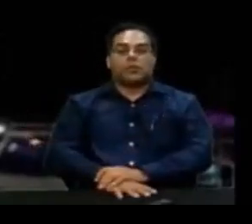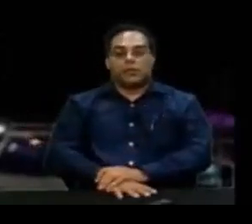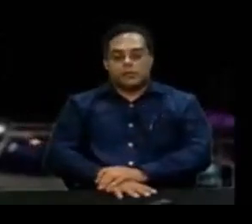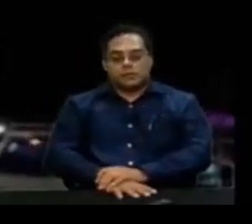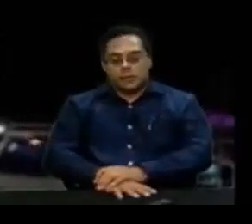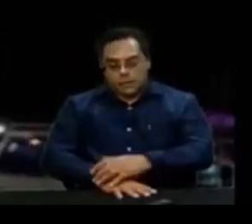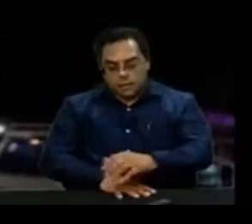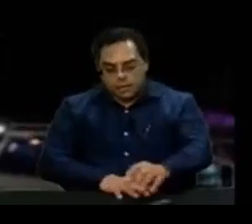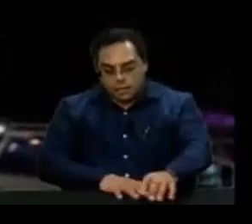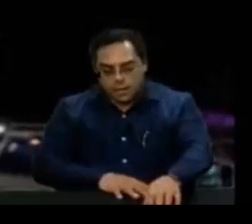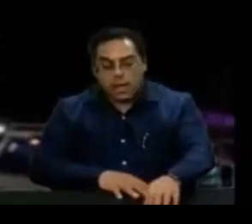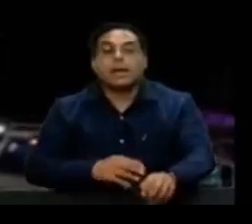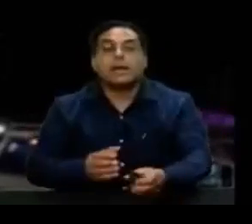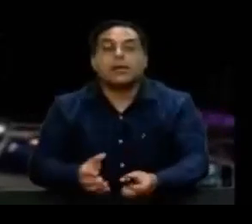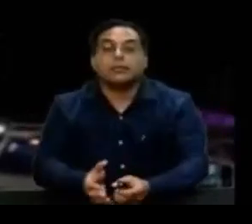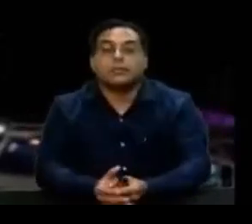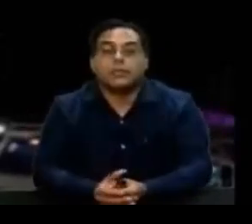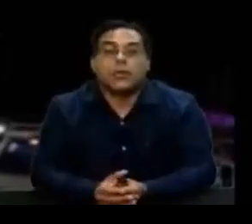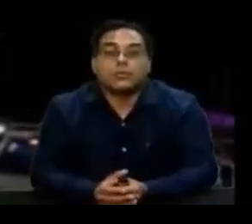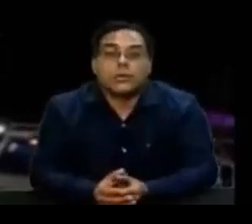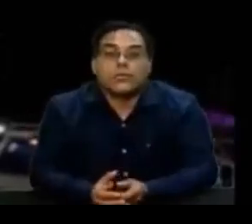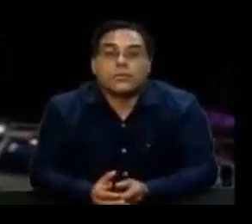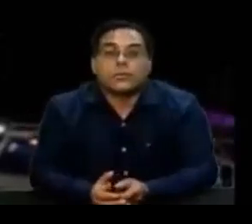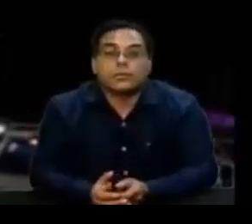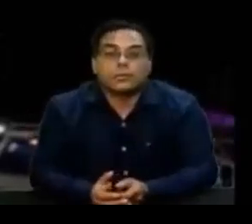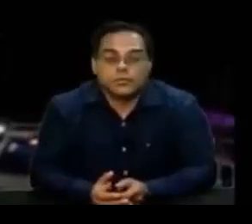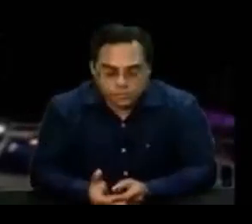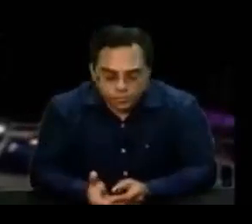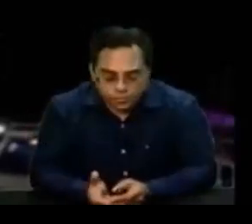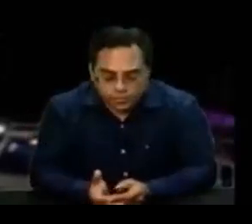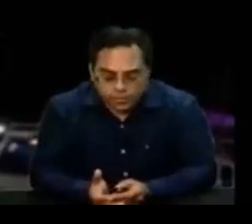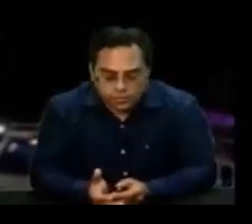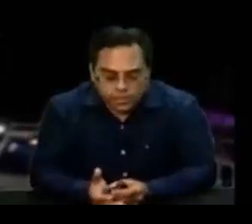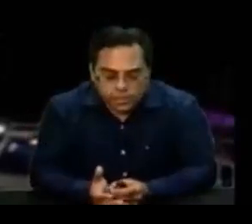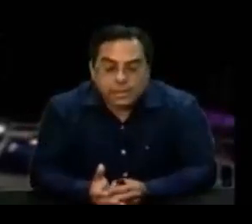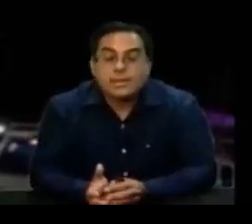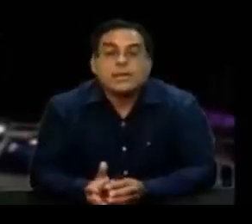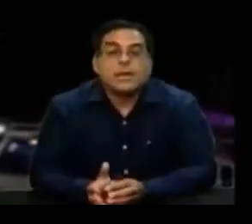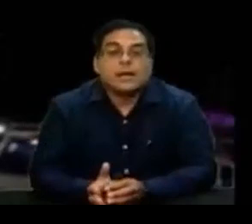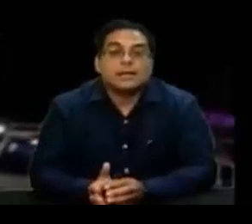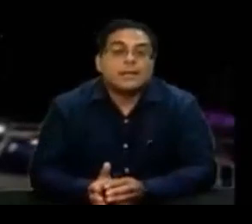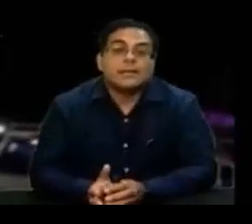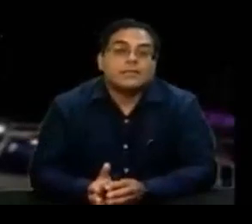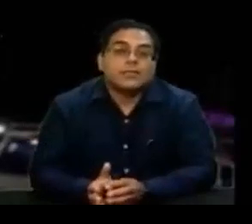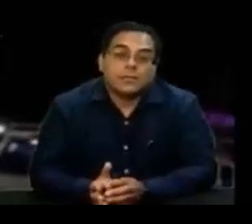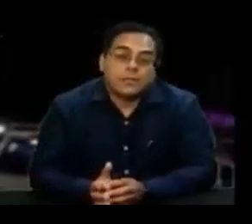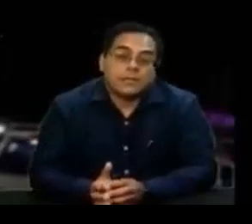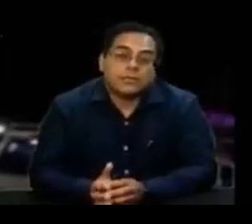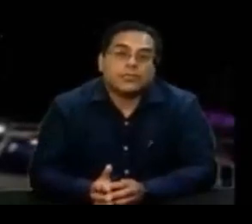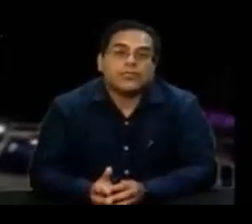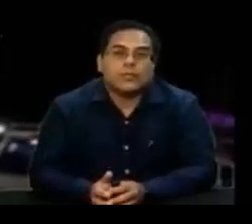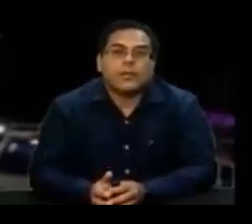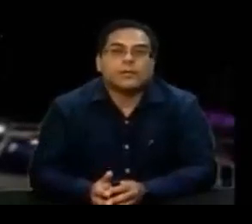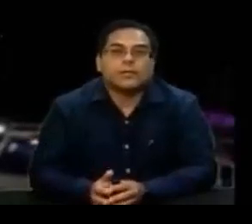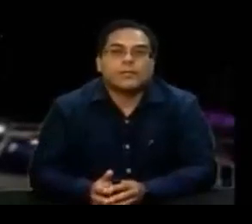o en anquilosis óseo-fibrosa. Entonces es muy importante diagnosticarla. De inicio a veces estas fracturas